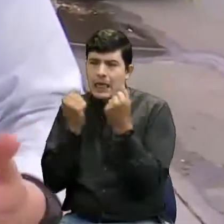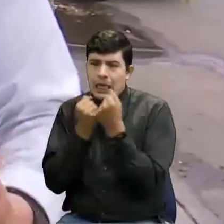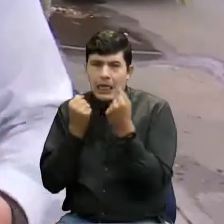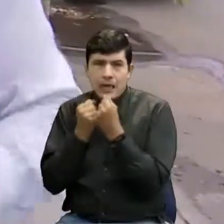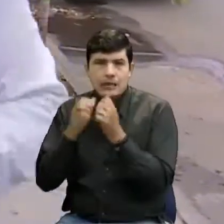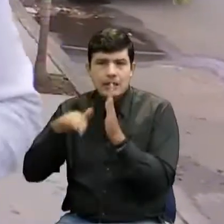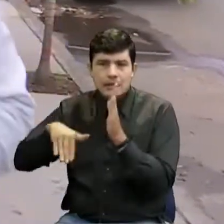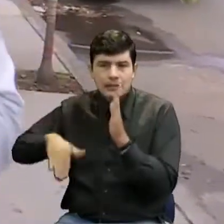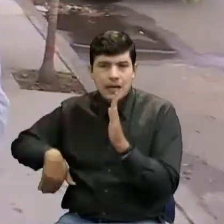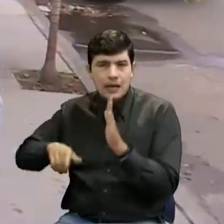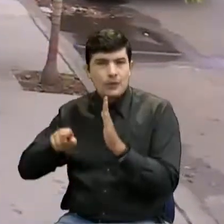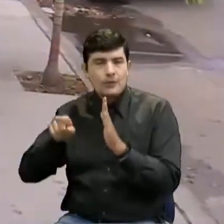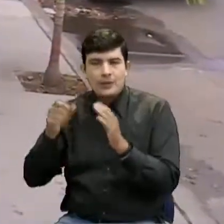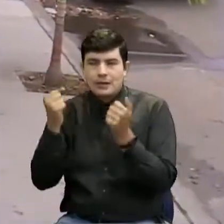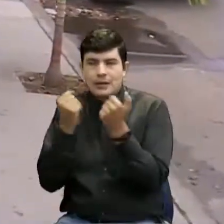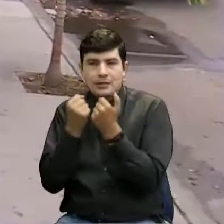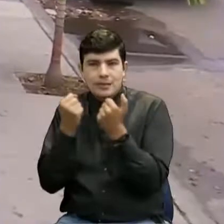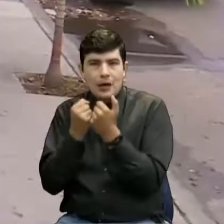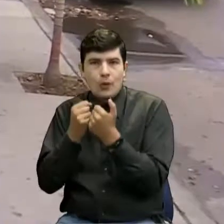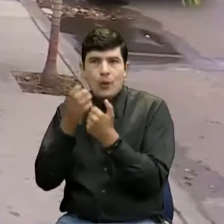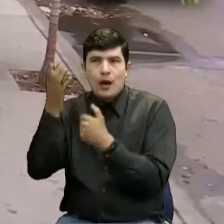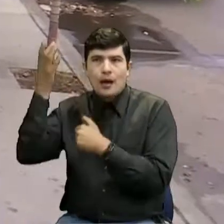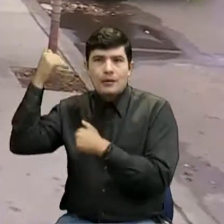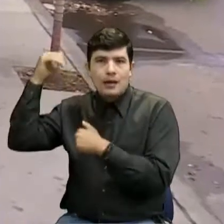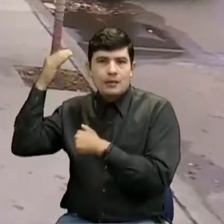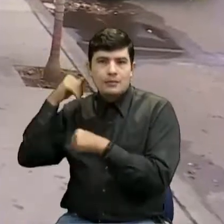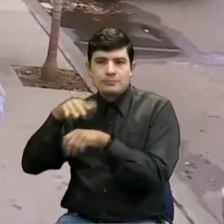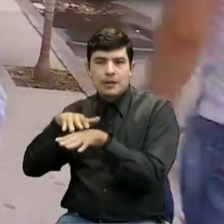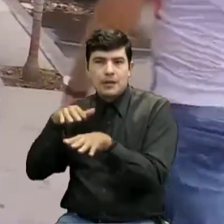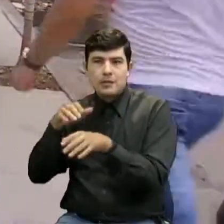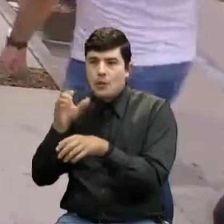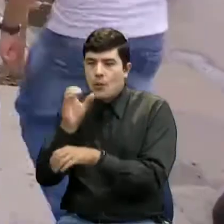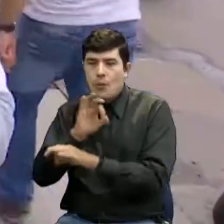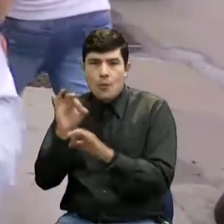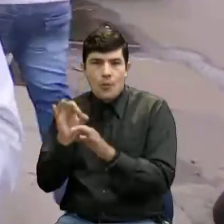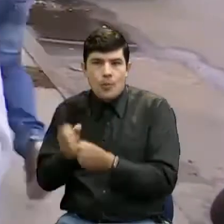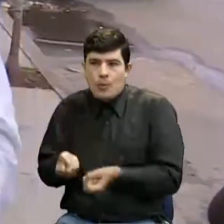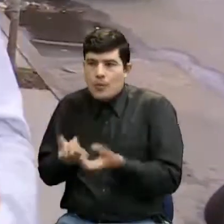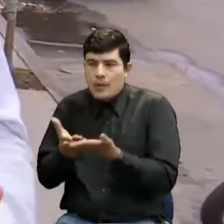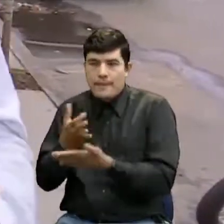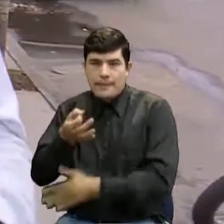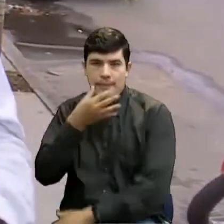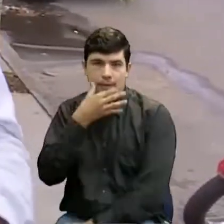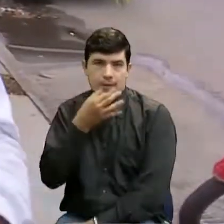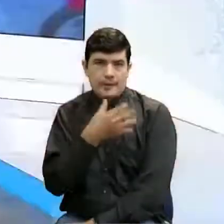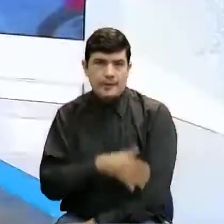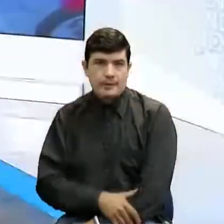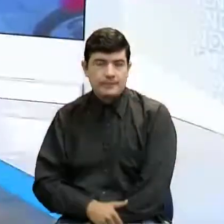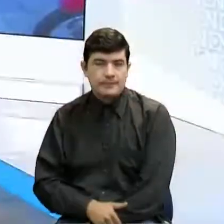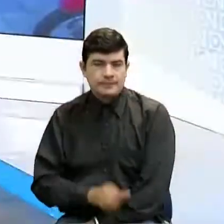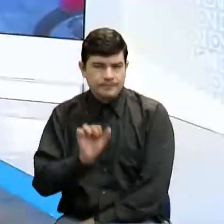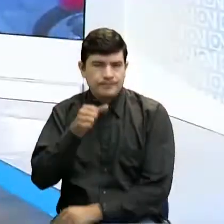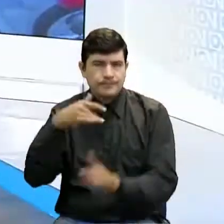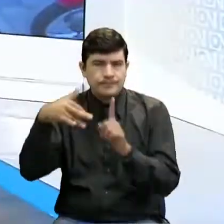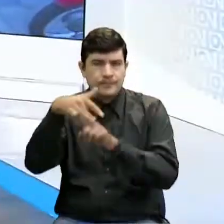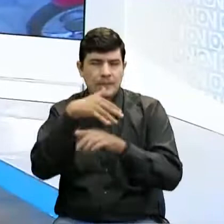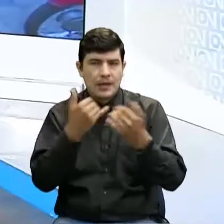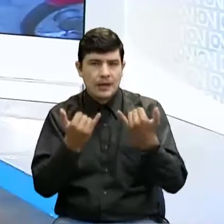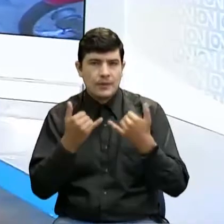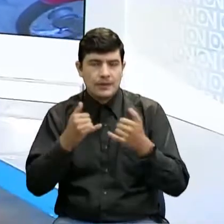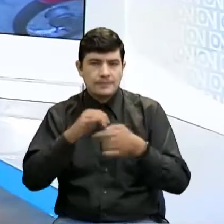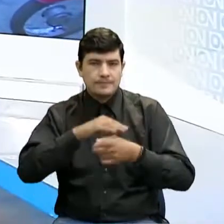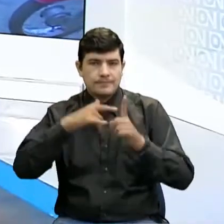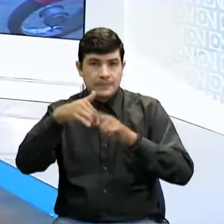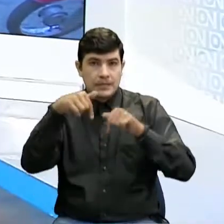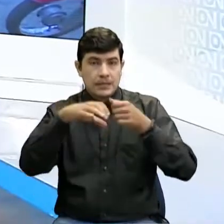que se suman a las afueras de los diferentes dispensarios en la capital norte santandereana es el panorama que se presenta aquí a esta hora